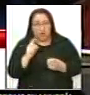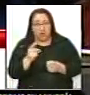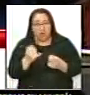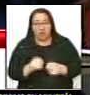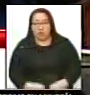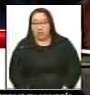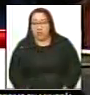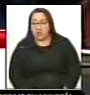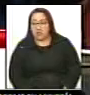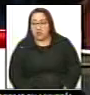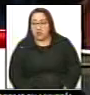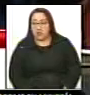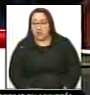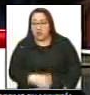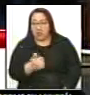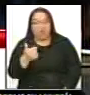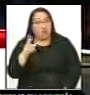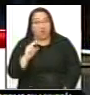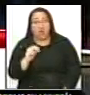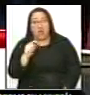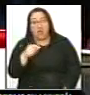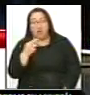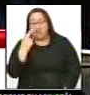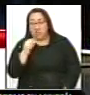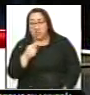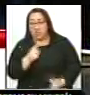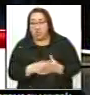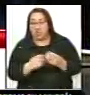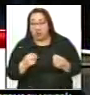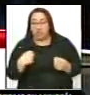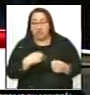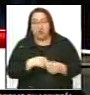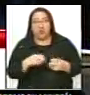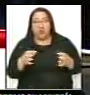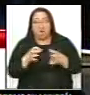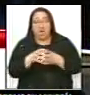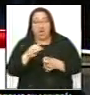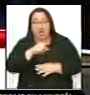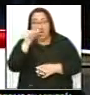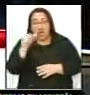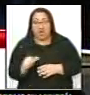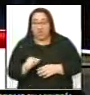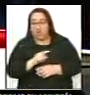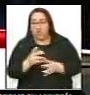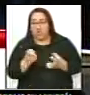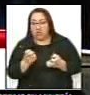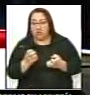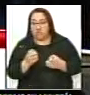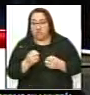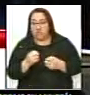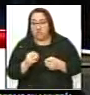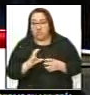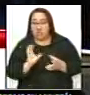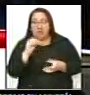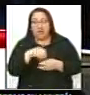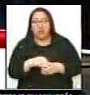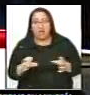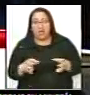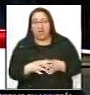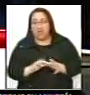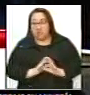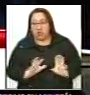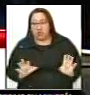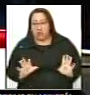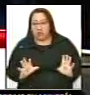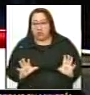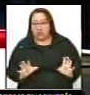informe, pero otras cosas no. Y es por eso que como Alianza para el Progreso simplemente no quisimos ser parte de ese equipo, de